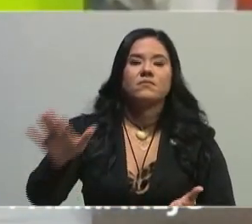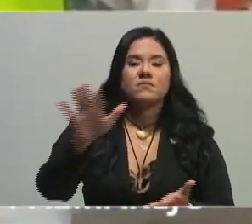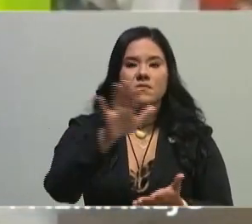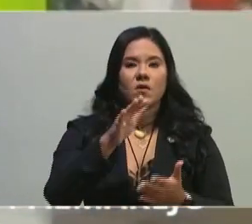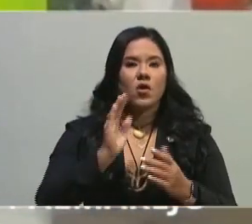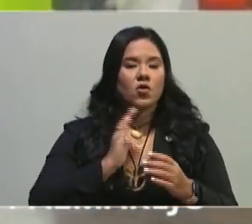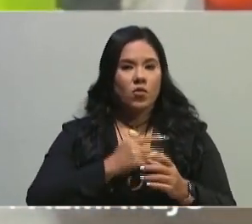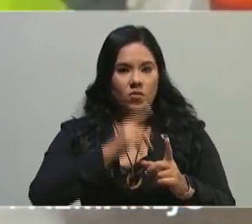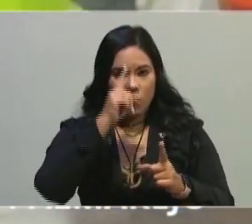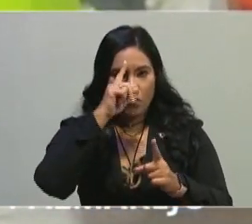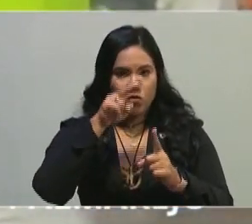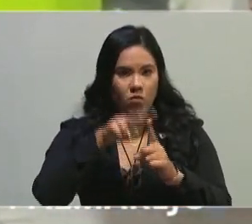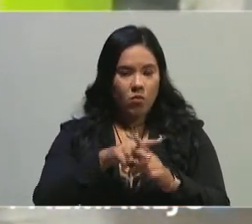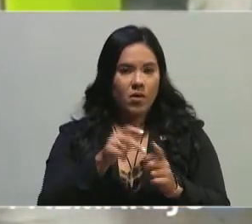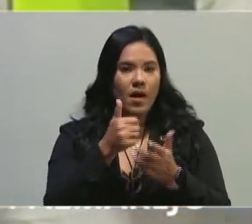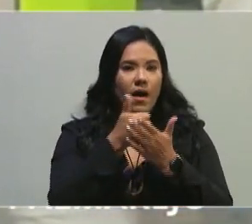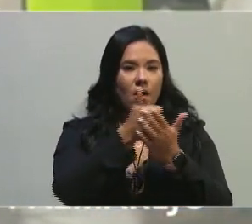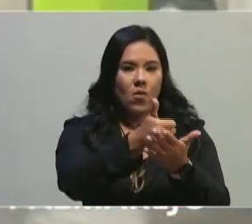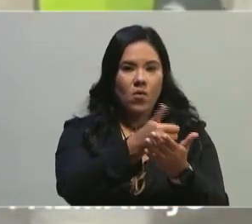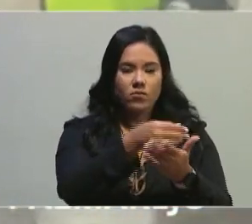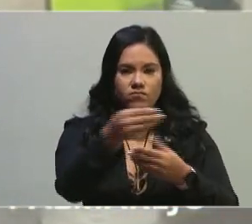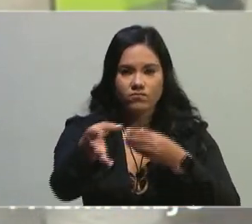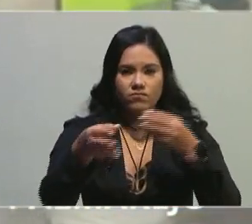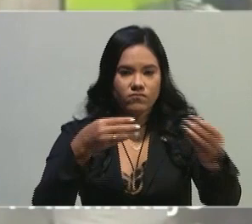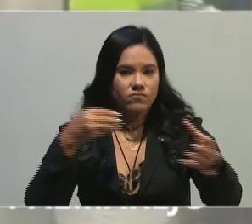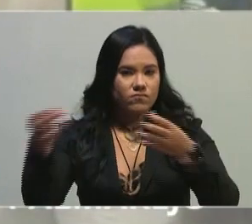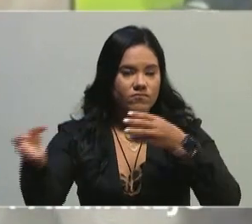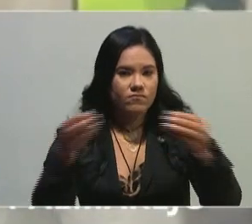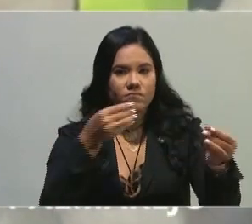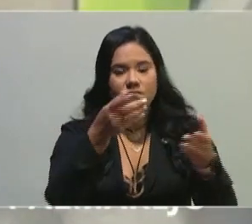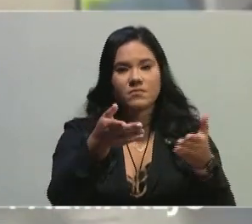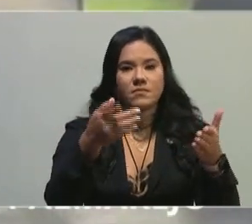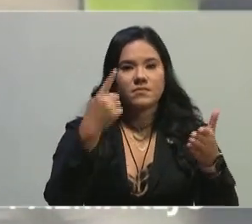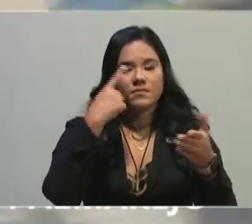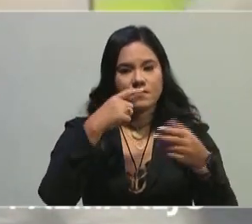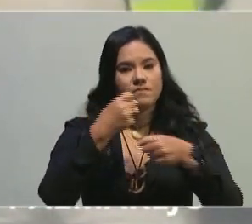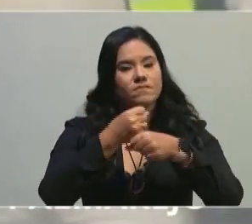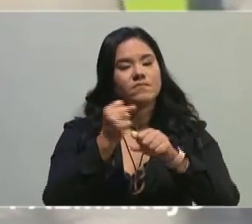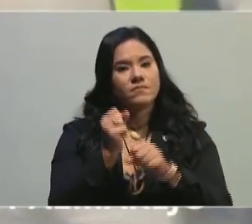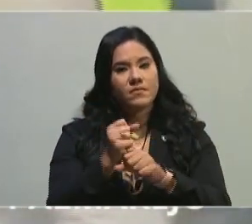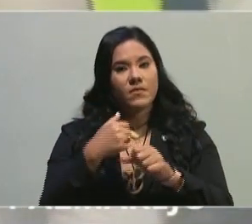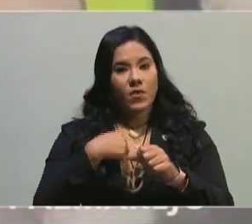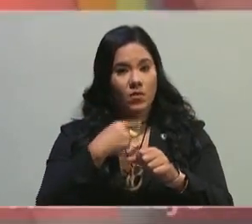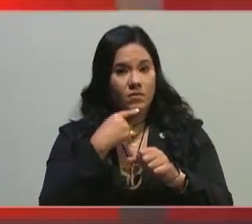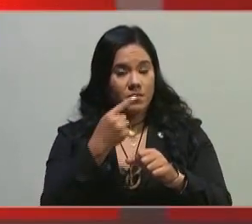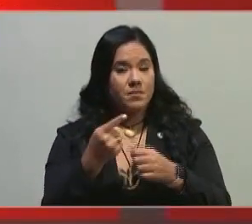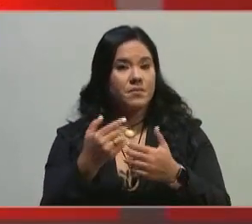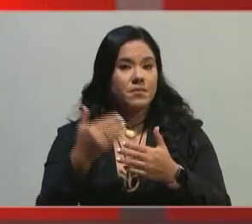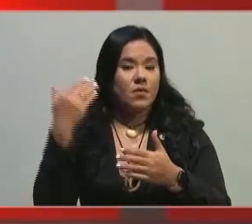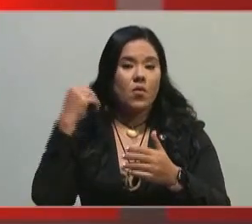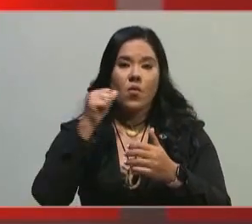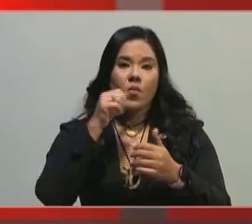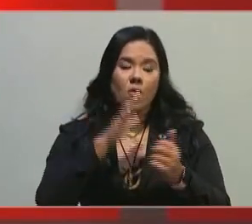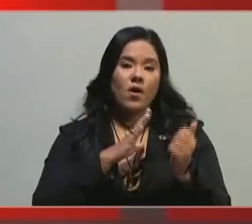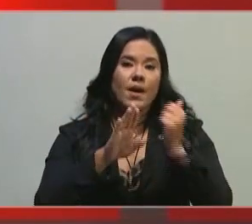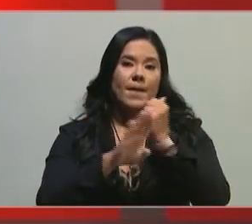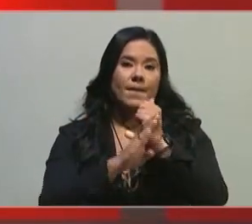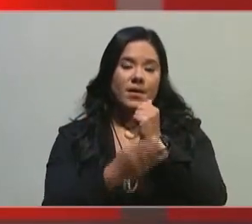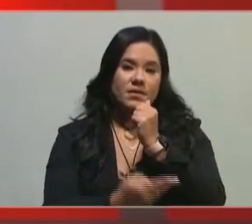llevándole soluciones de todos los programas que desarrollamos como te dije al inicio a mujeres embarazadas